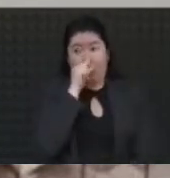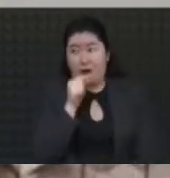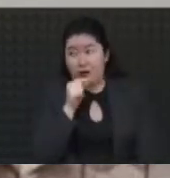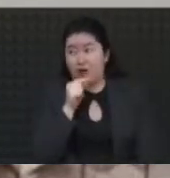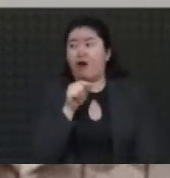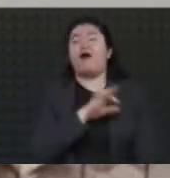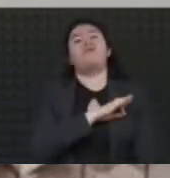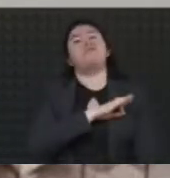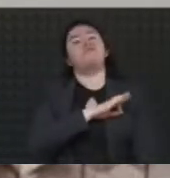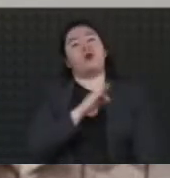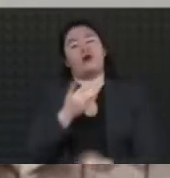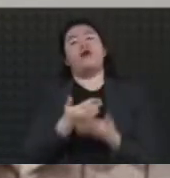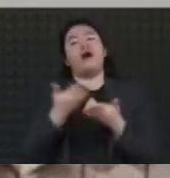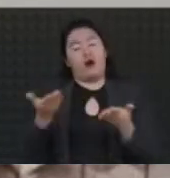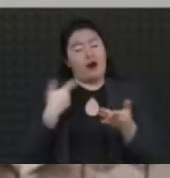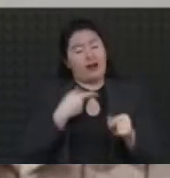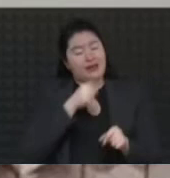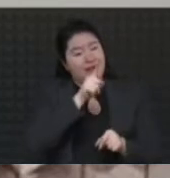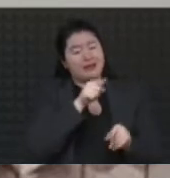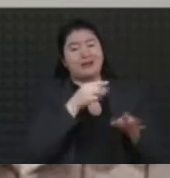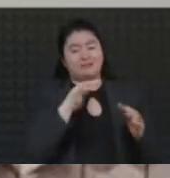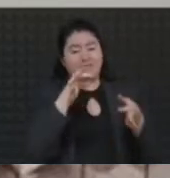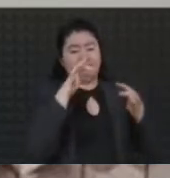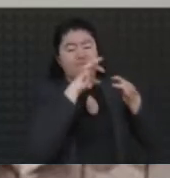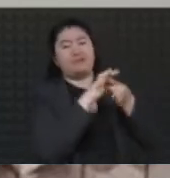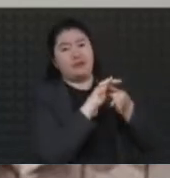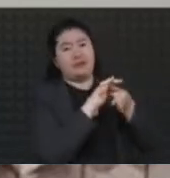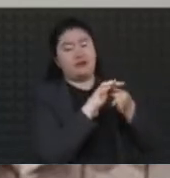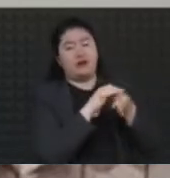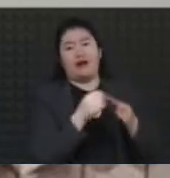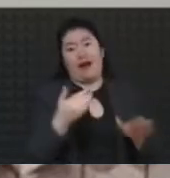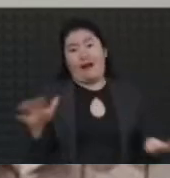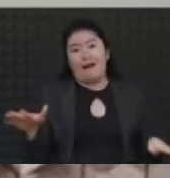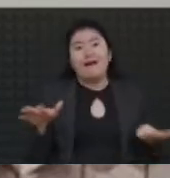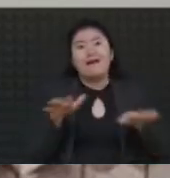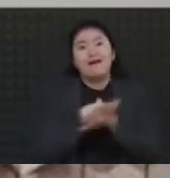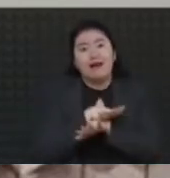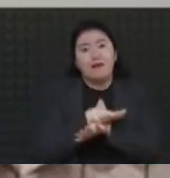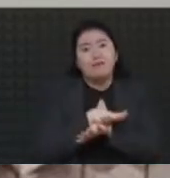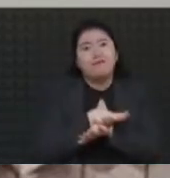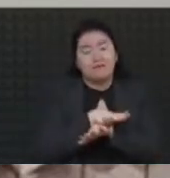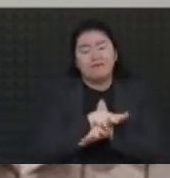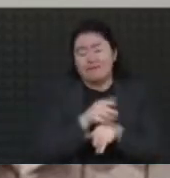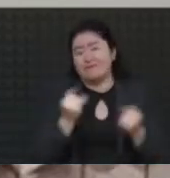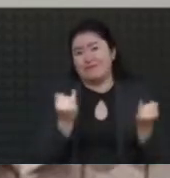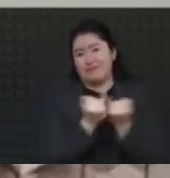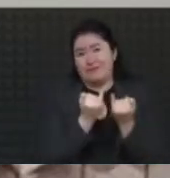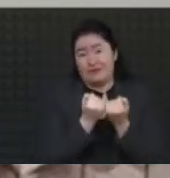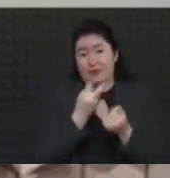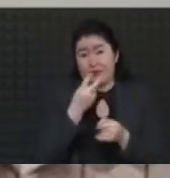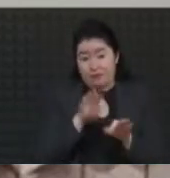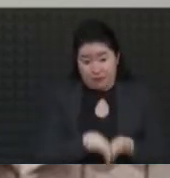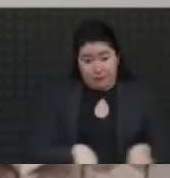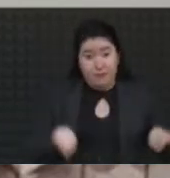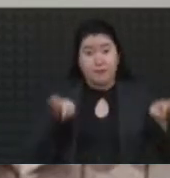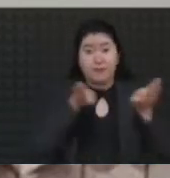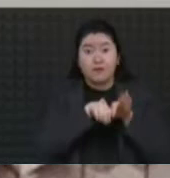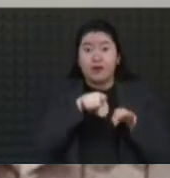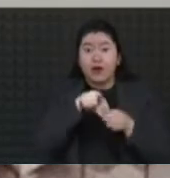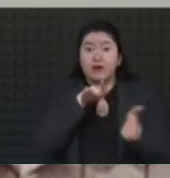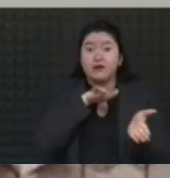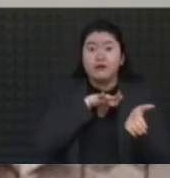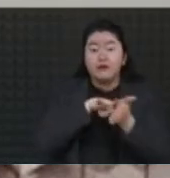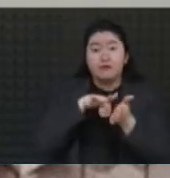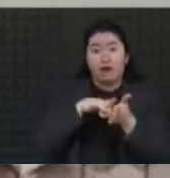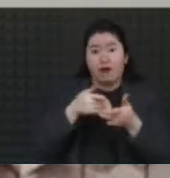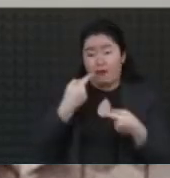de diseño principal, además de reforzarlo de manera significativa con todos